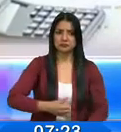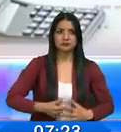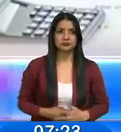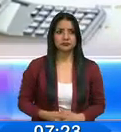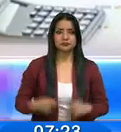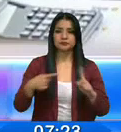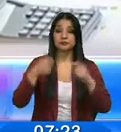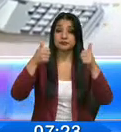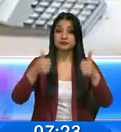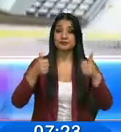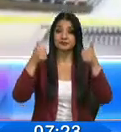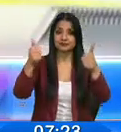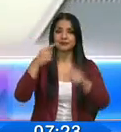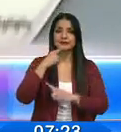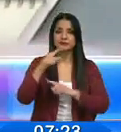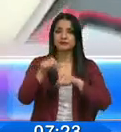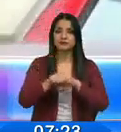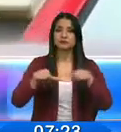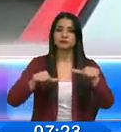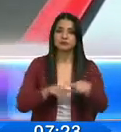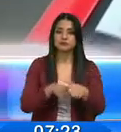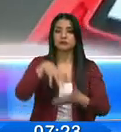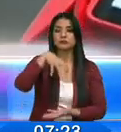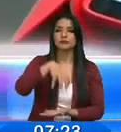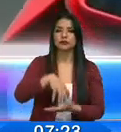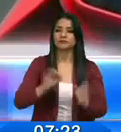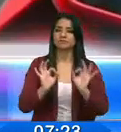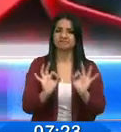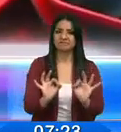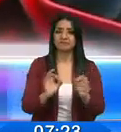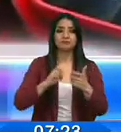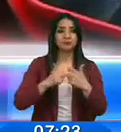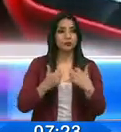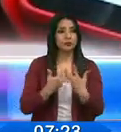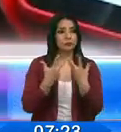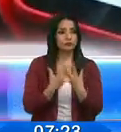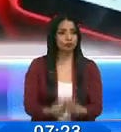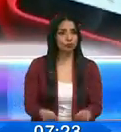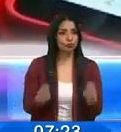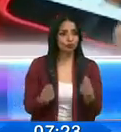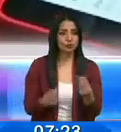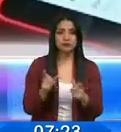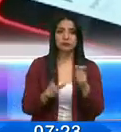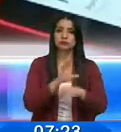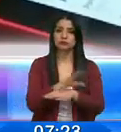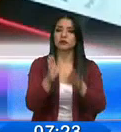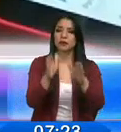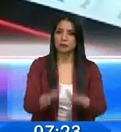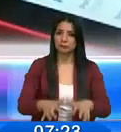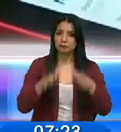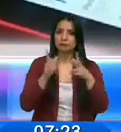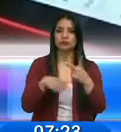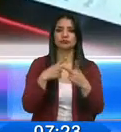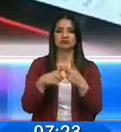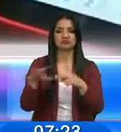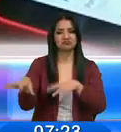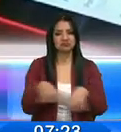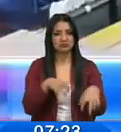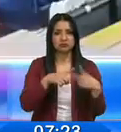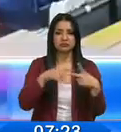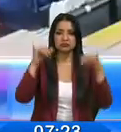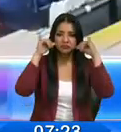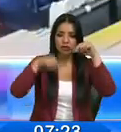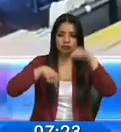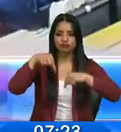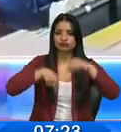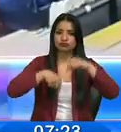candidato manifiesta que hará una administración provincial donde se solucionen los problemas de los campesinos, agricultores, ganaderos, a